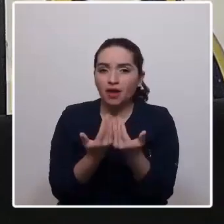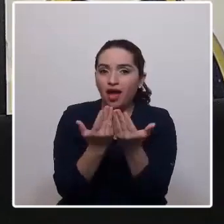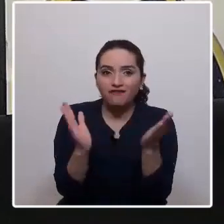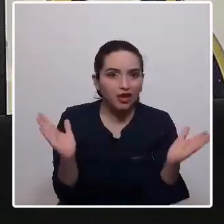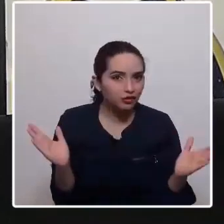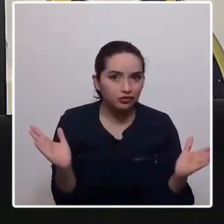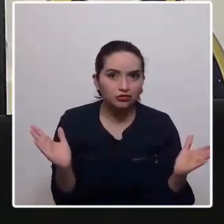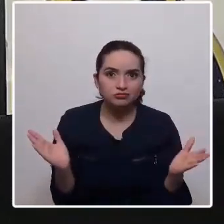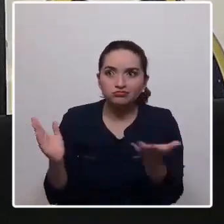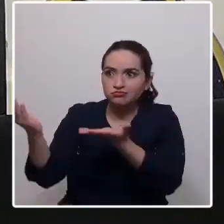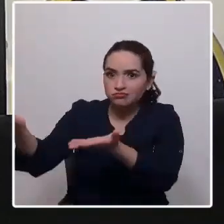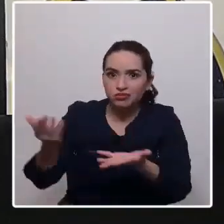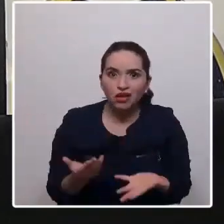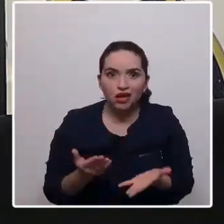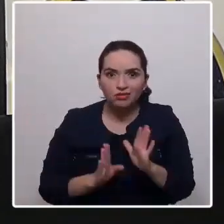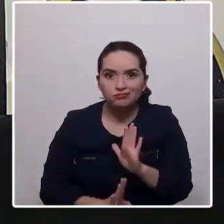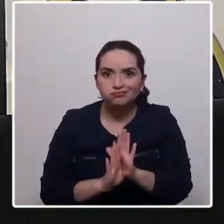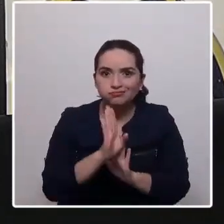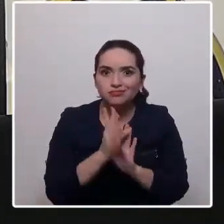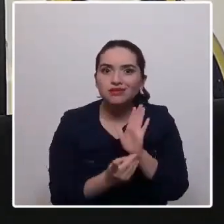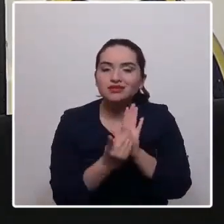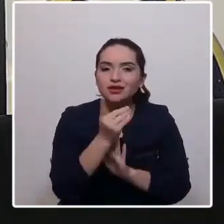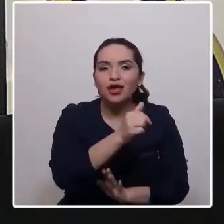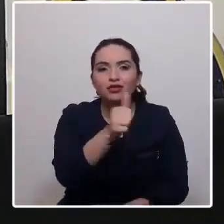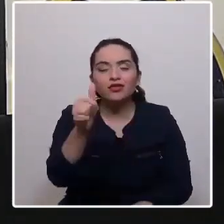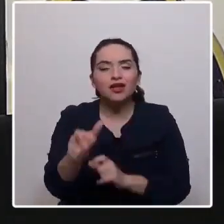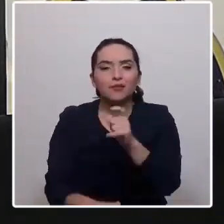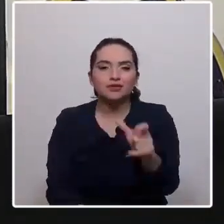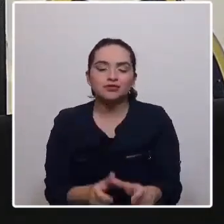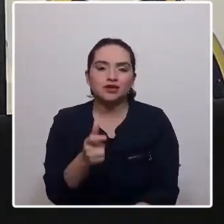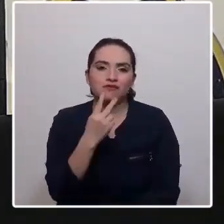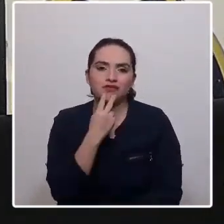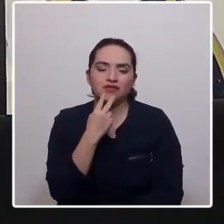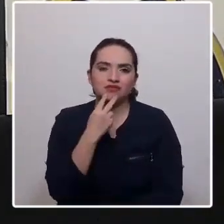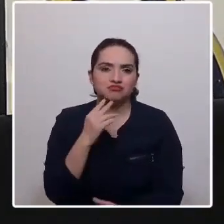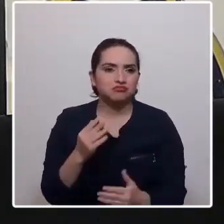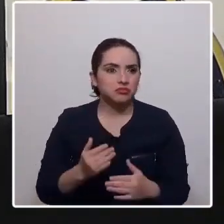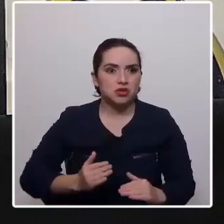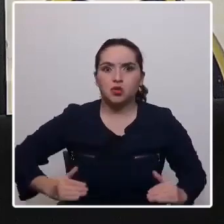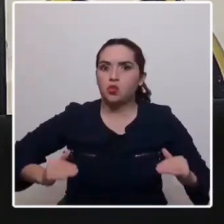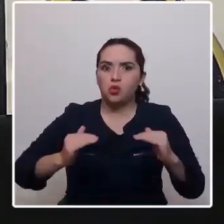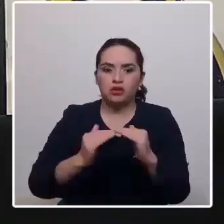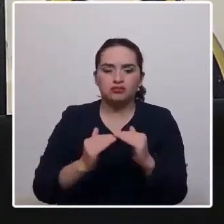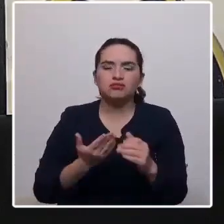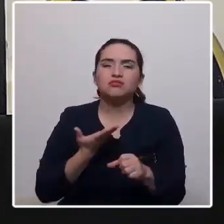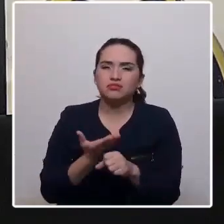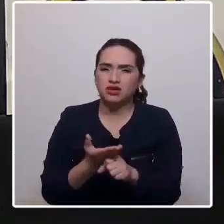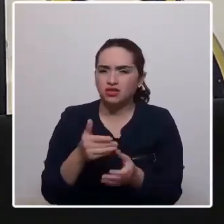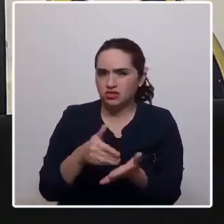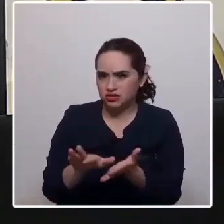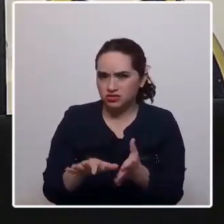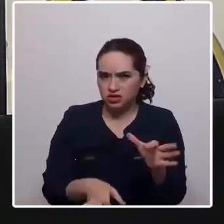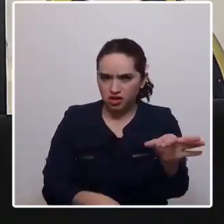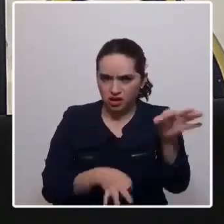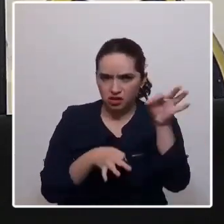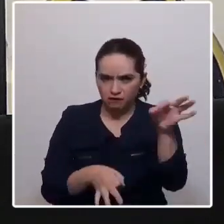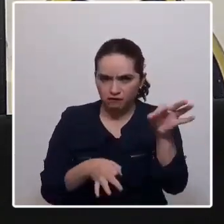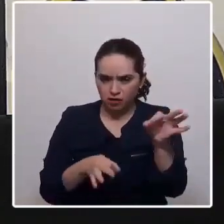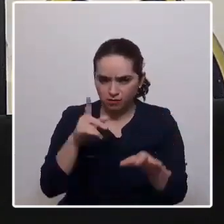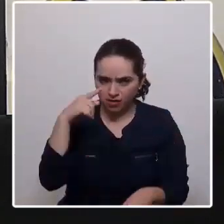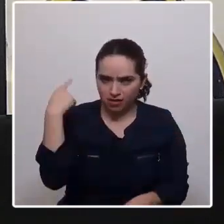permitido traer progreso y desarrollo a todos los habitantes sin distinción. Por eso mismo solicito se rechace el informe en general. Muchas gracias, señora